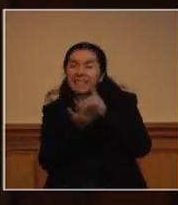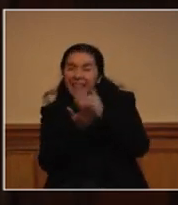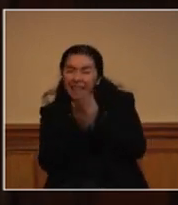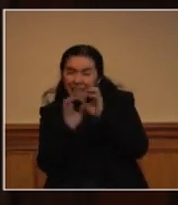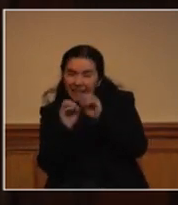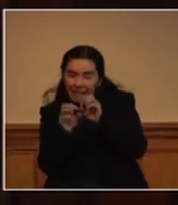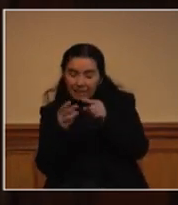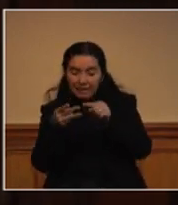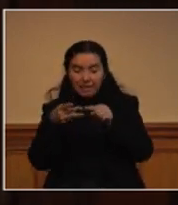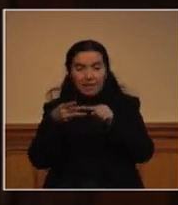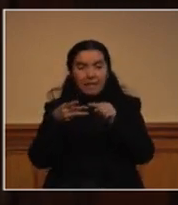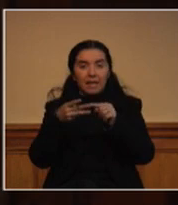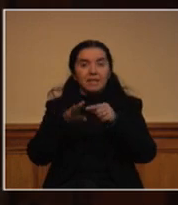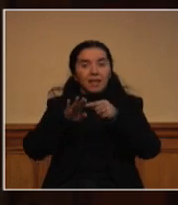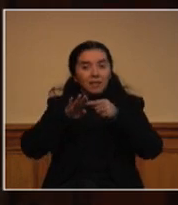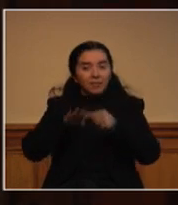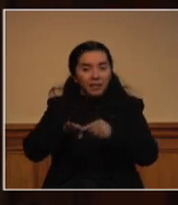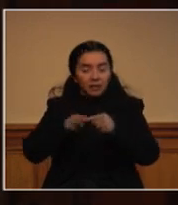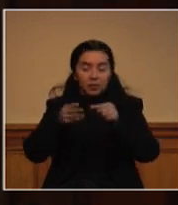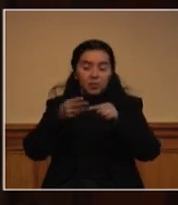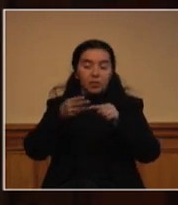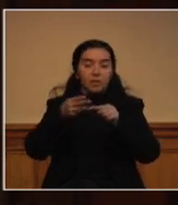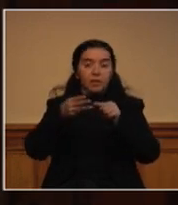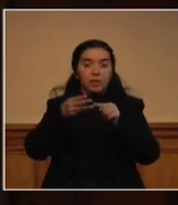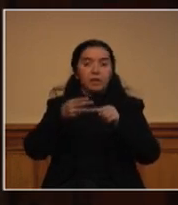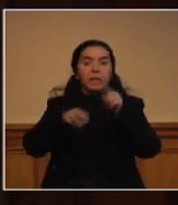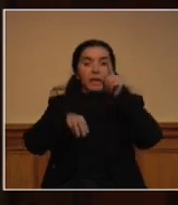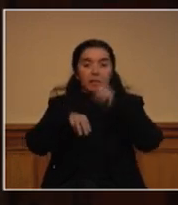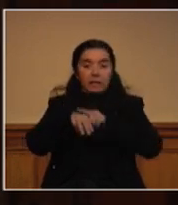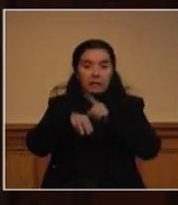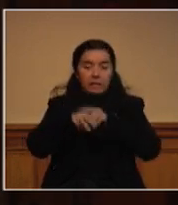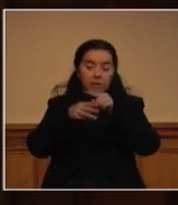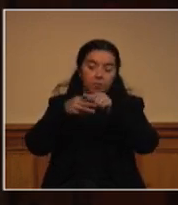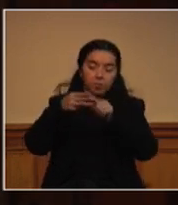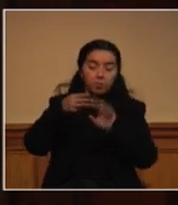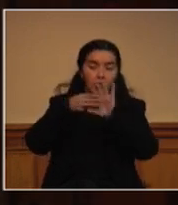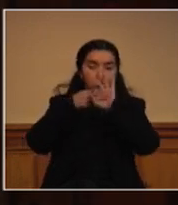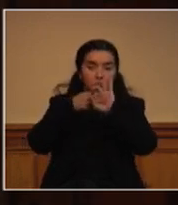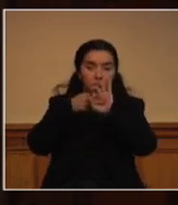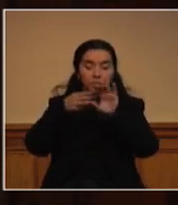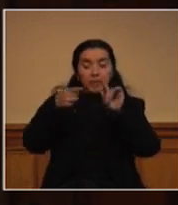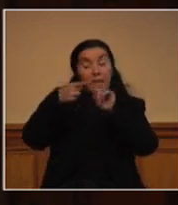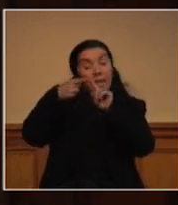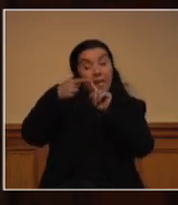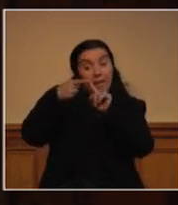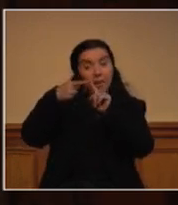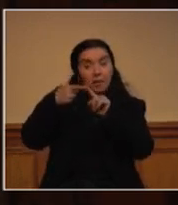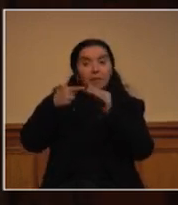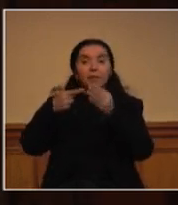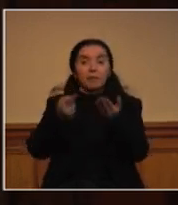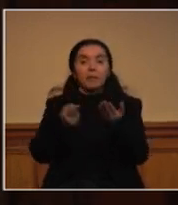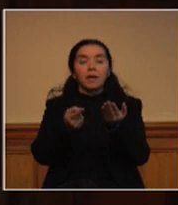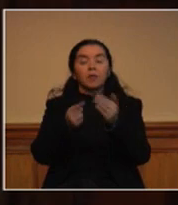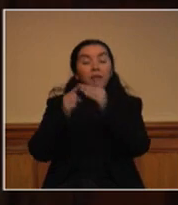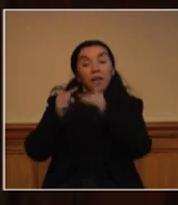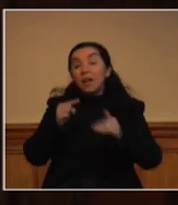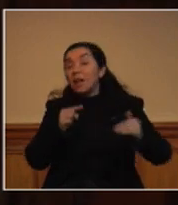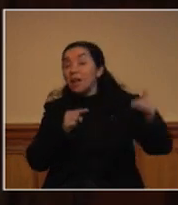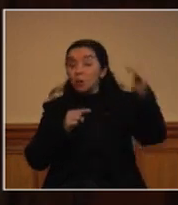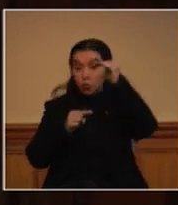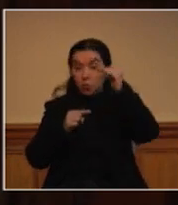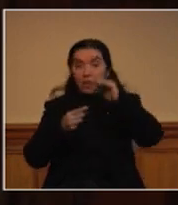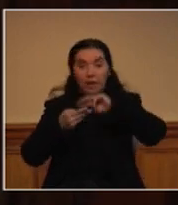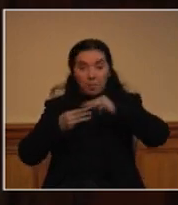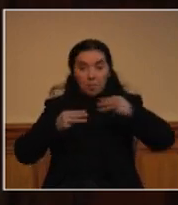y tiempo. Con relación a las técnicas de enseñanza, estas nos llevan a superar en nuestra